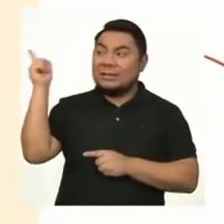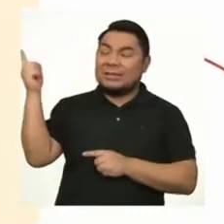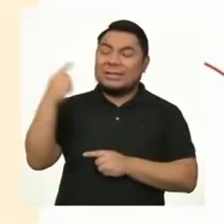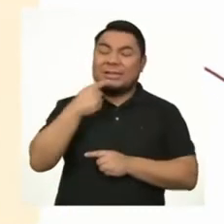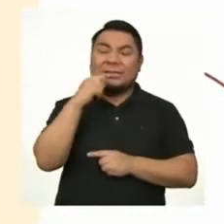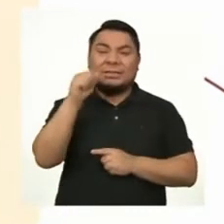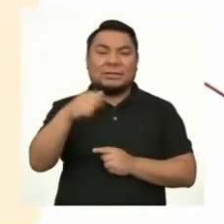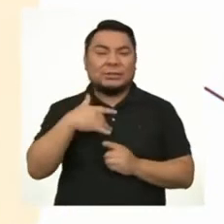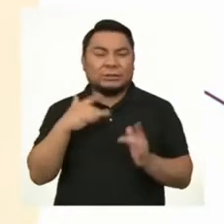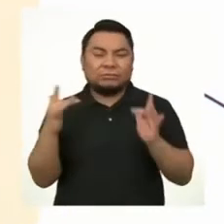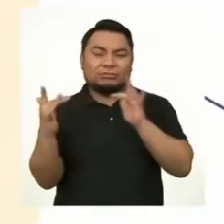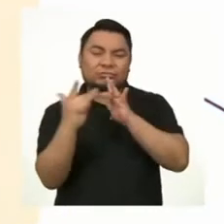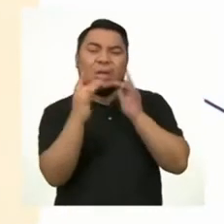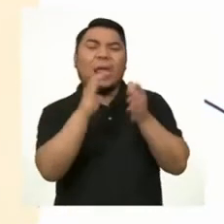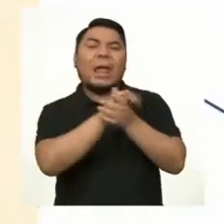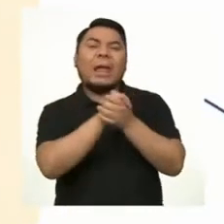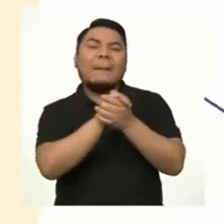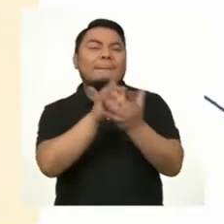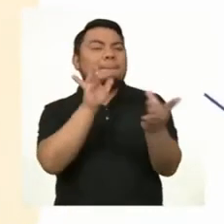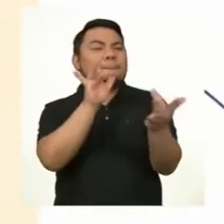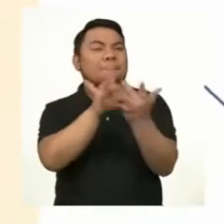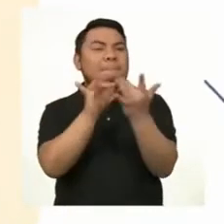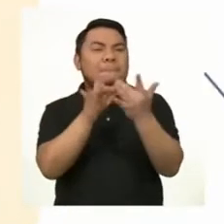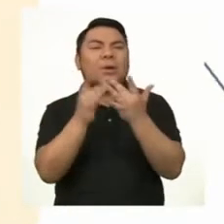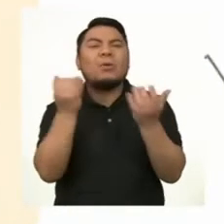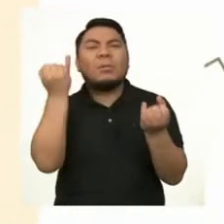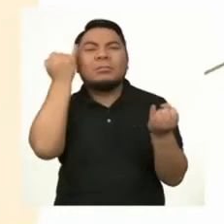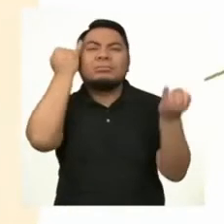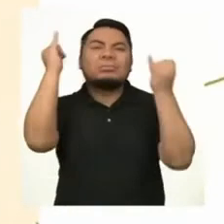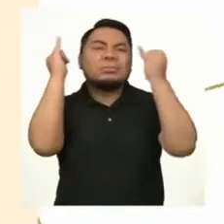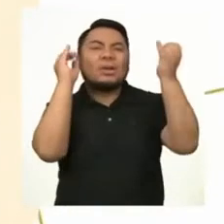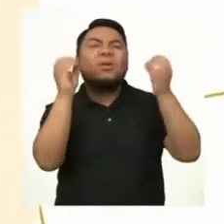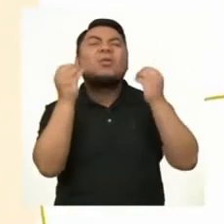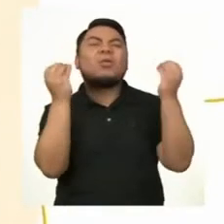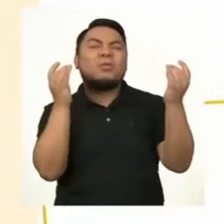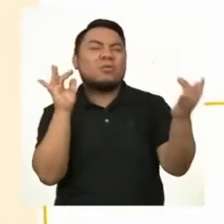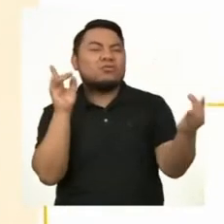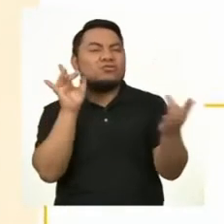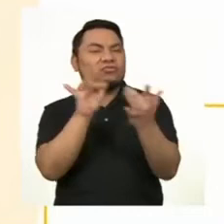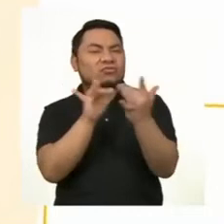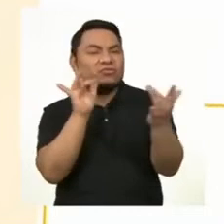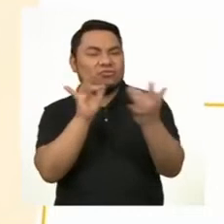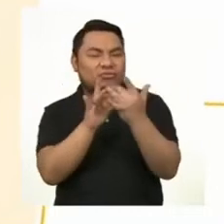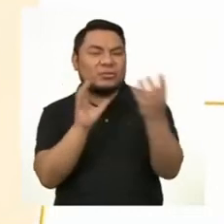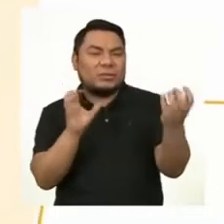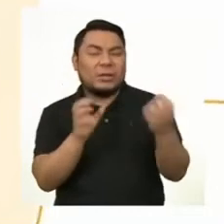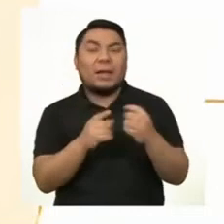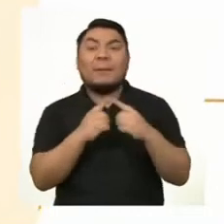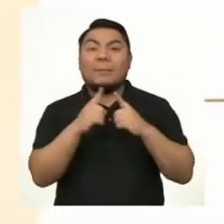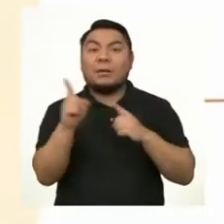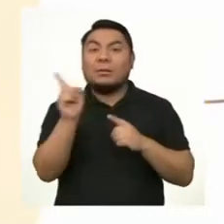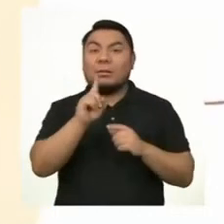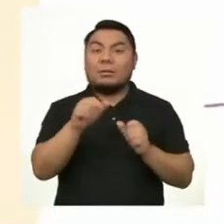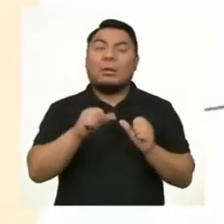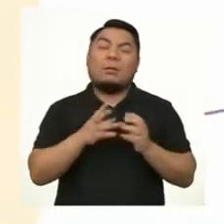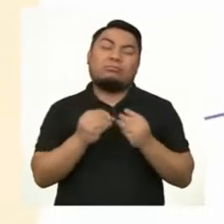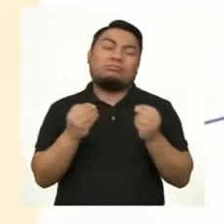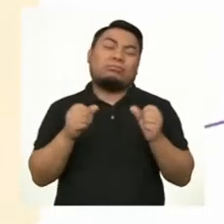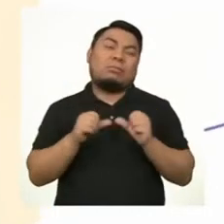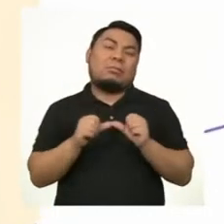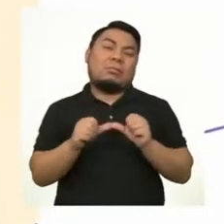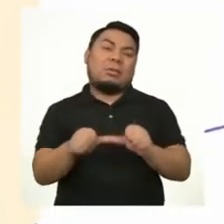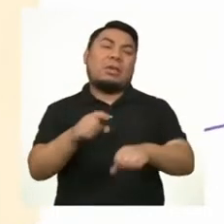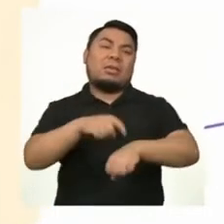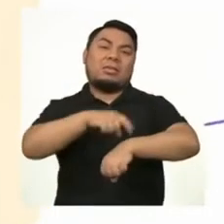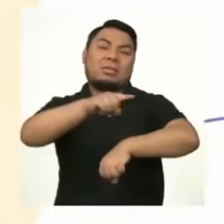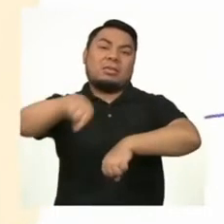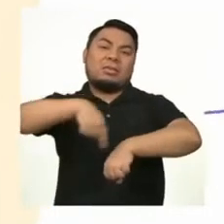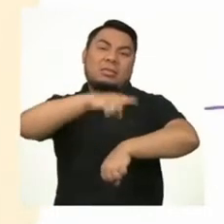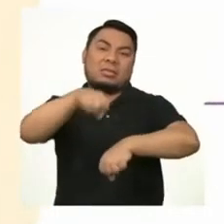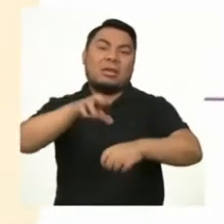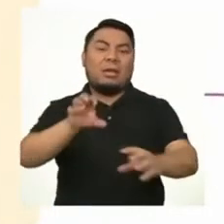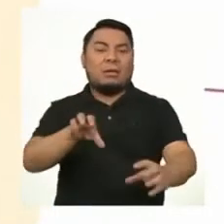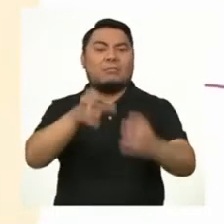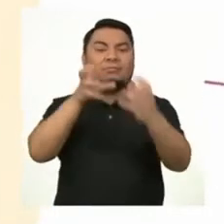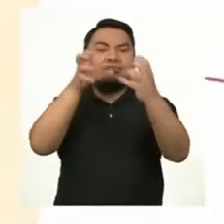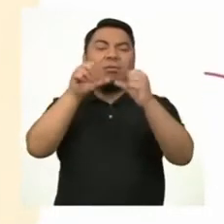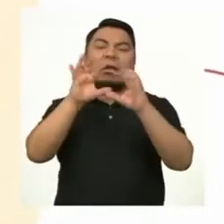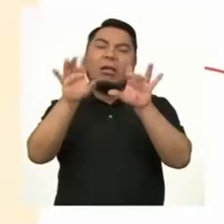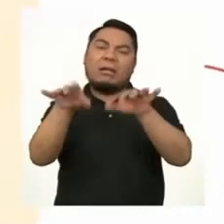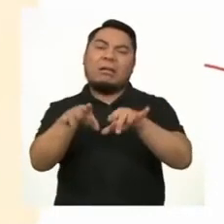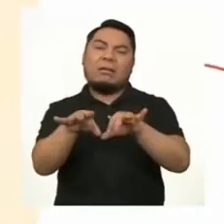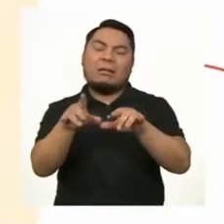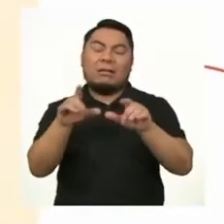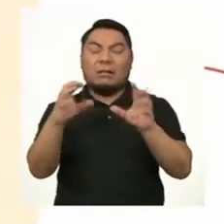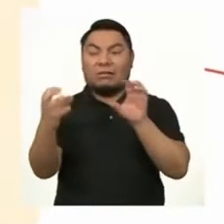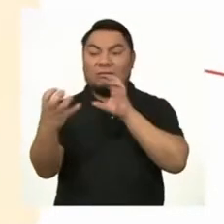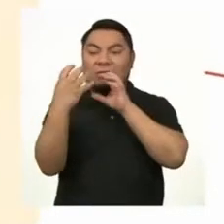con nuestras amistades de forma creativa. Pero por otro lado, que tampoco exageremos con el tiempo en la virtualidad, porque